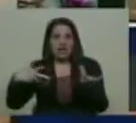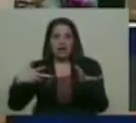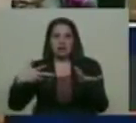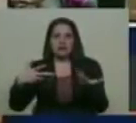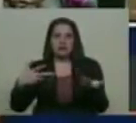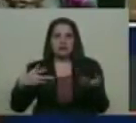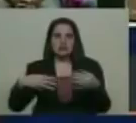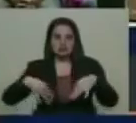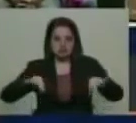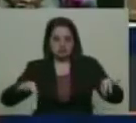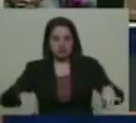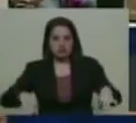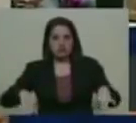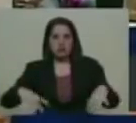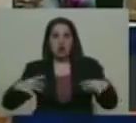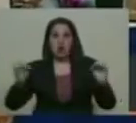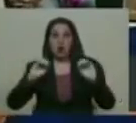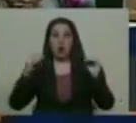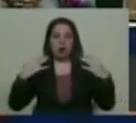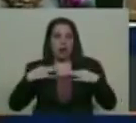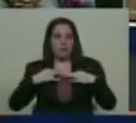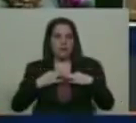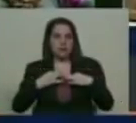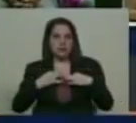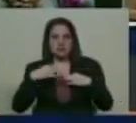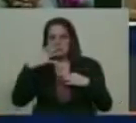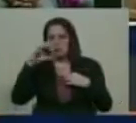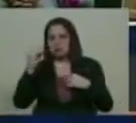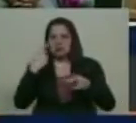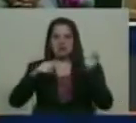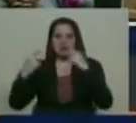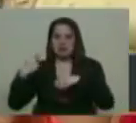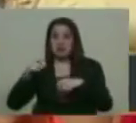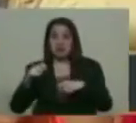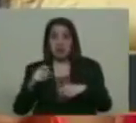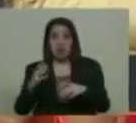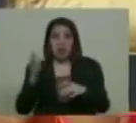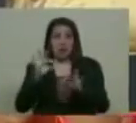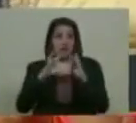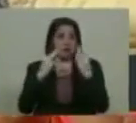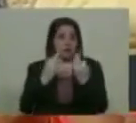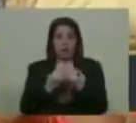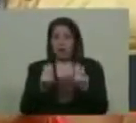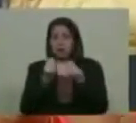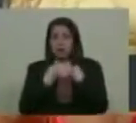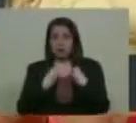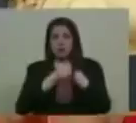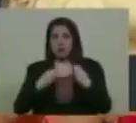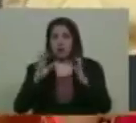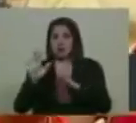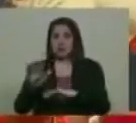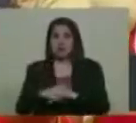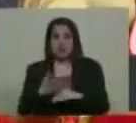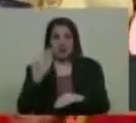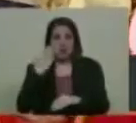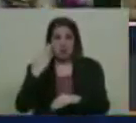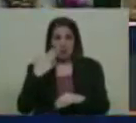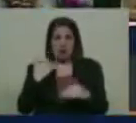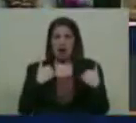50 camisas, y con lo que salía de allí vivía la familia entera. Mi mamá nunca se